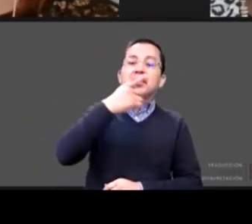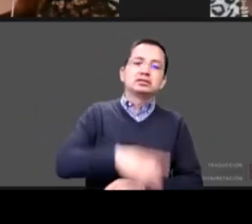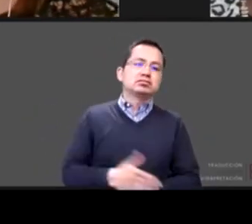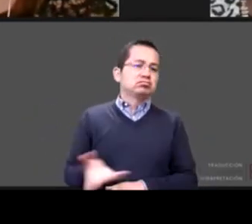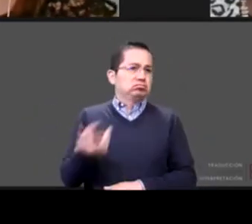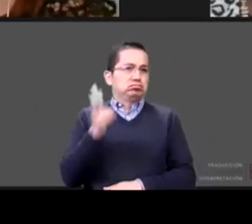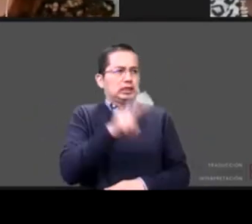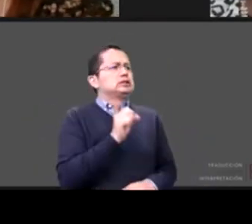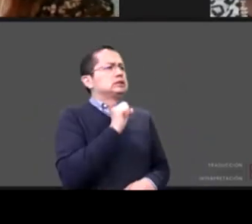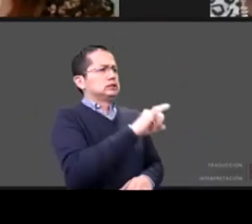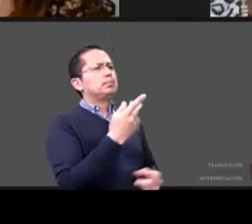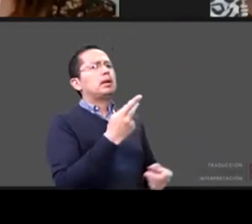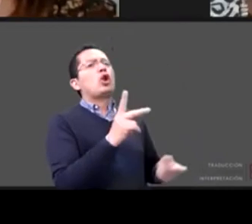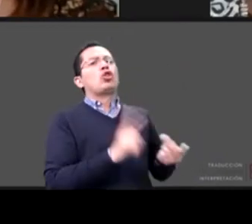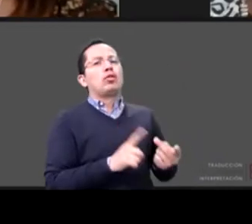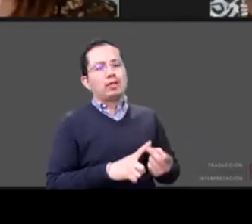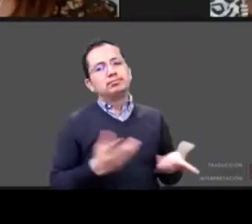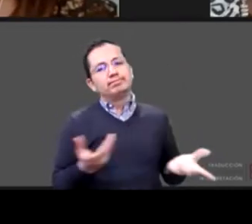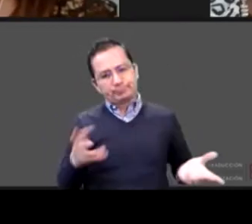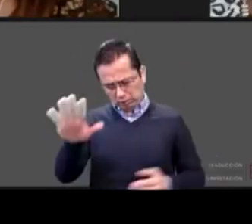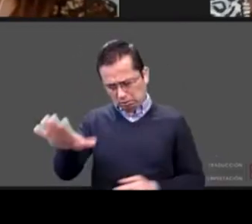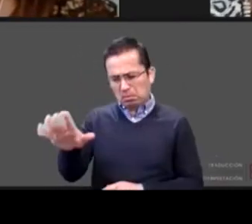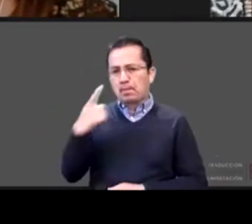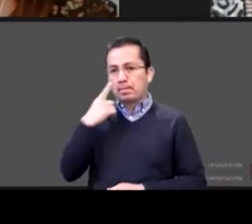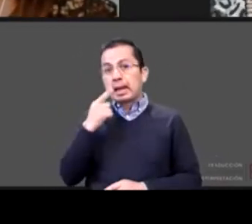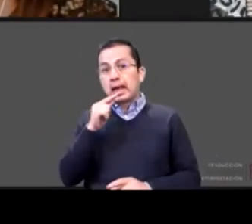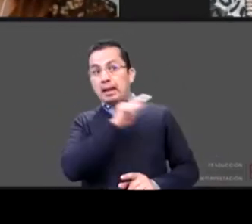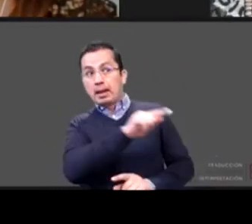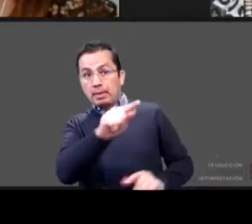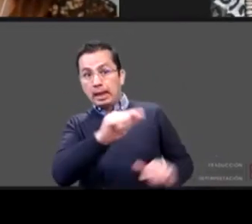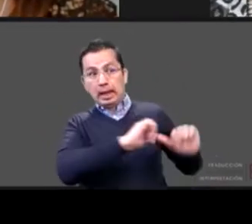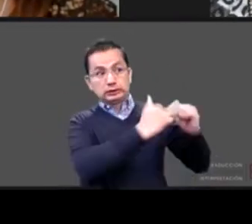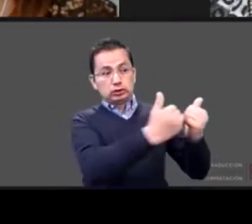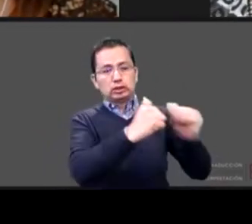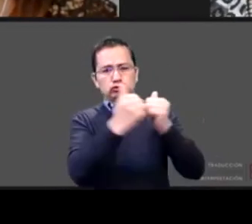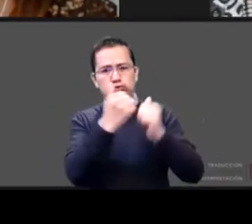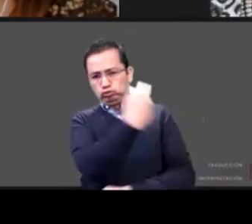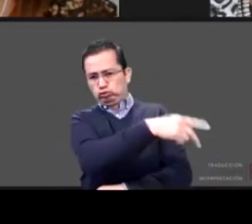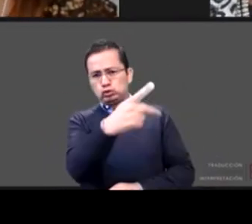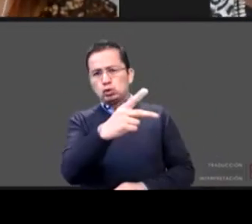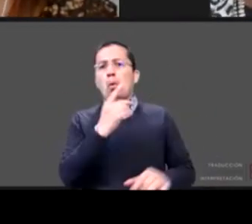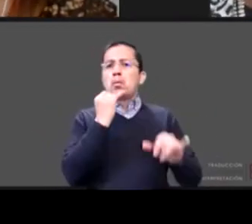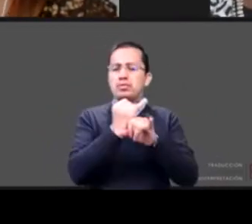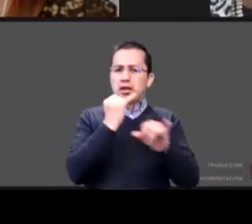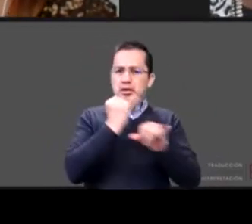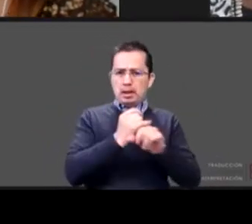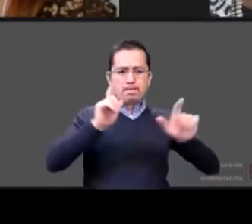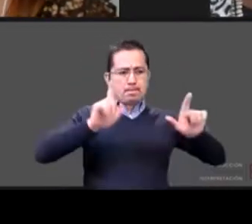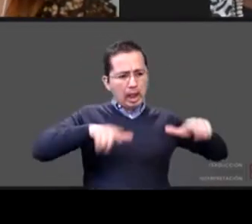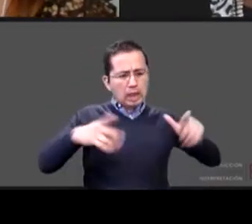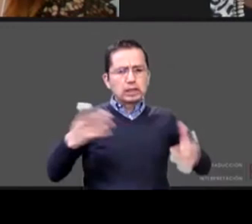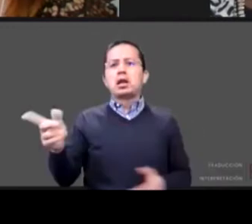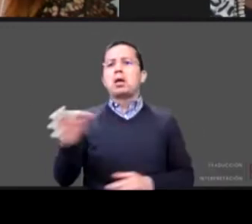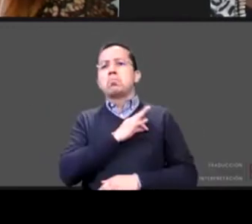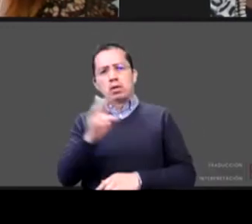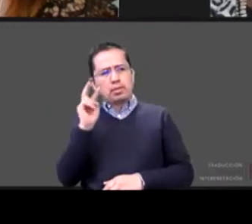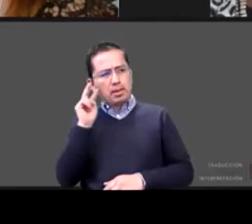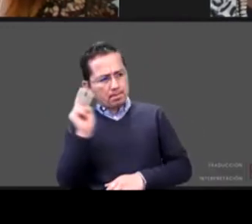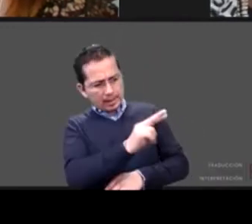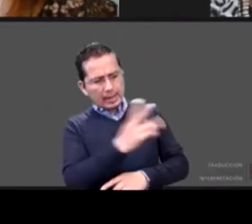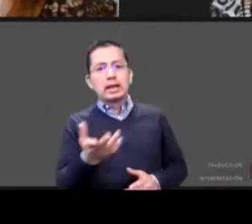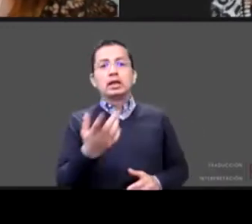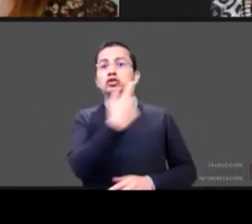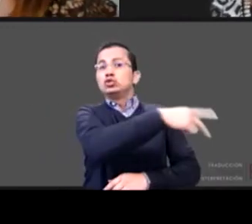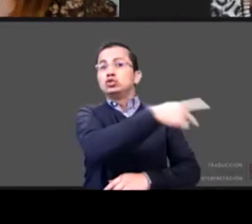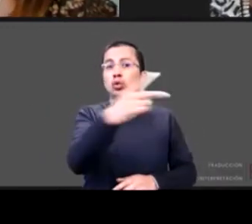las páginas de cada una de las instituciones y los proyectos, su teléfono, los servicios. Y recuerden